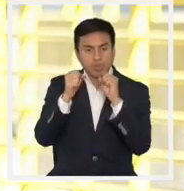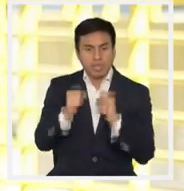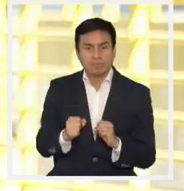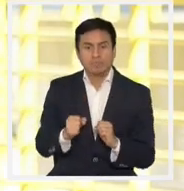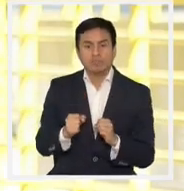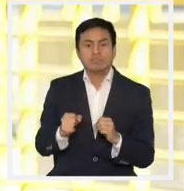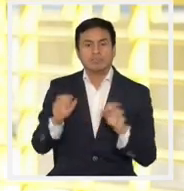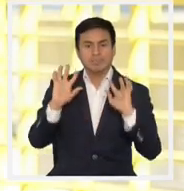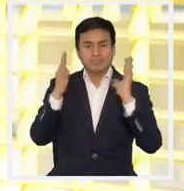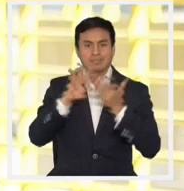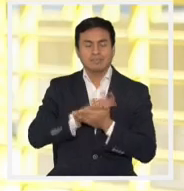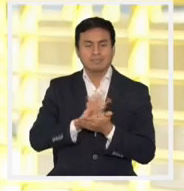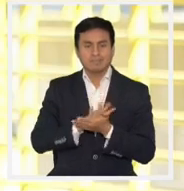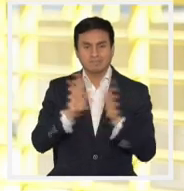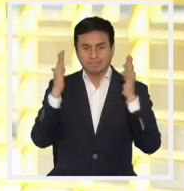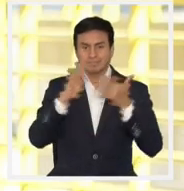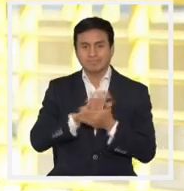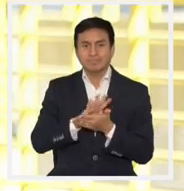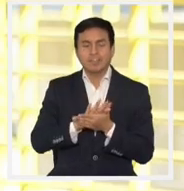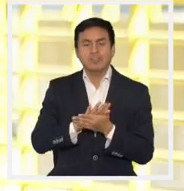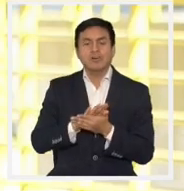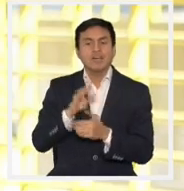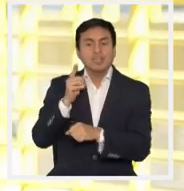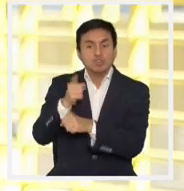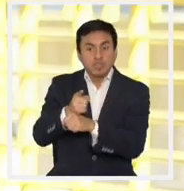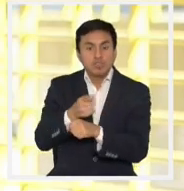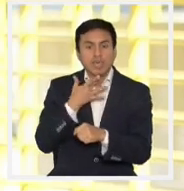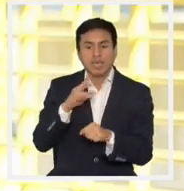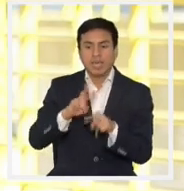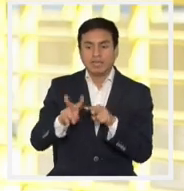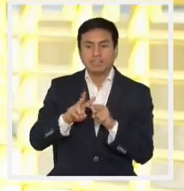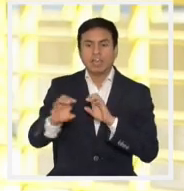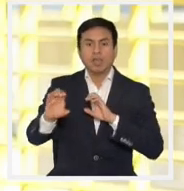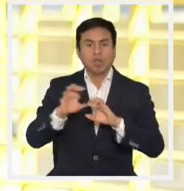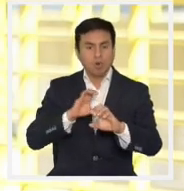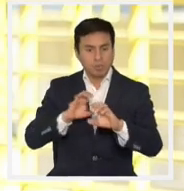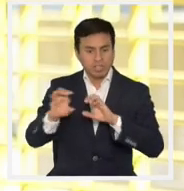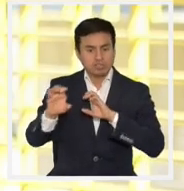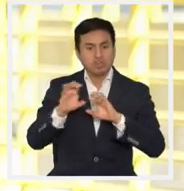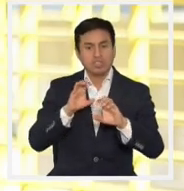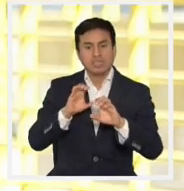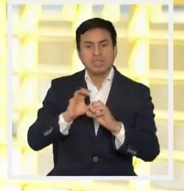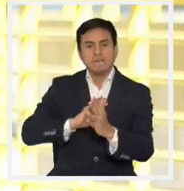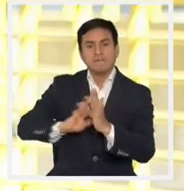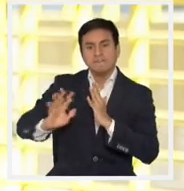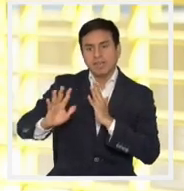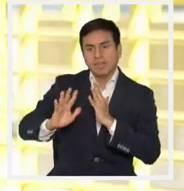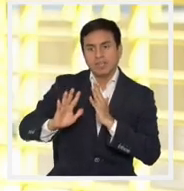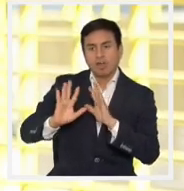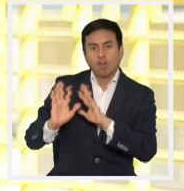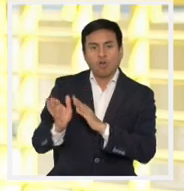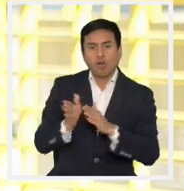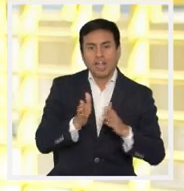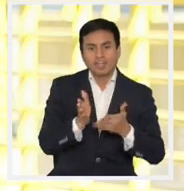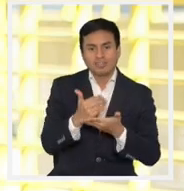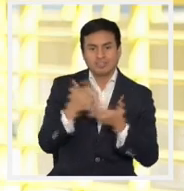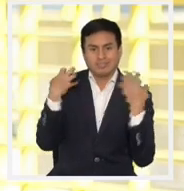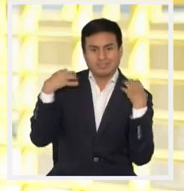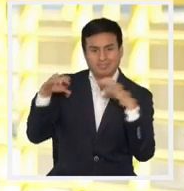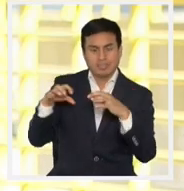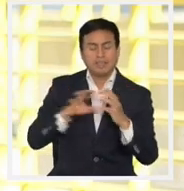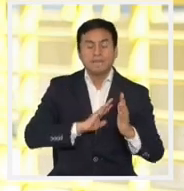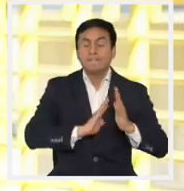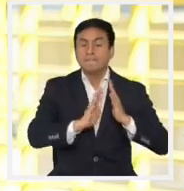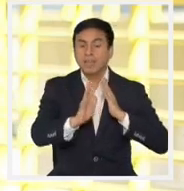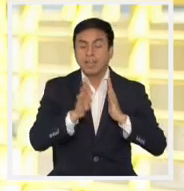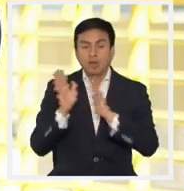lo tanto, lo que he instruido es a que se establezcan las conversaciones con la feria, con la organización de la feria. Estas ferias